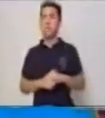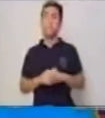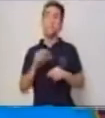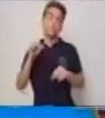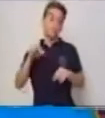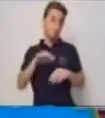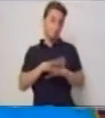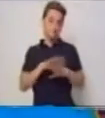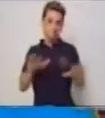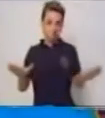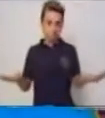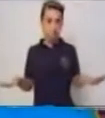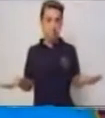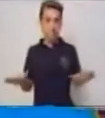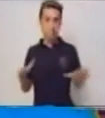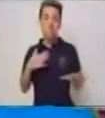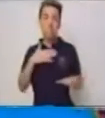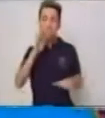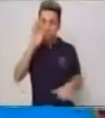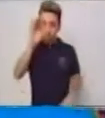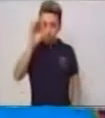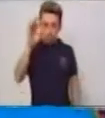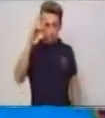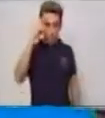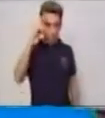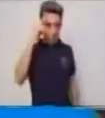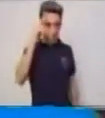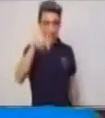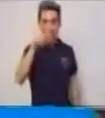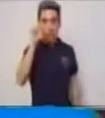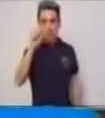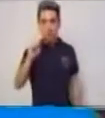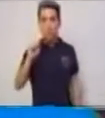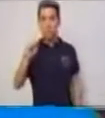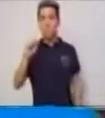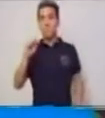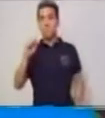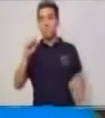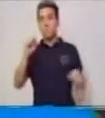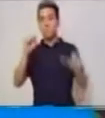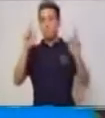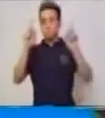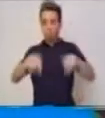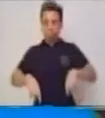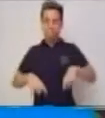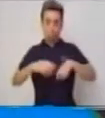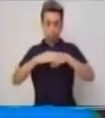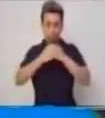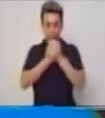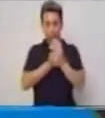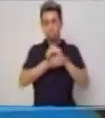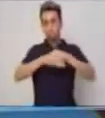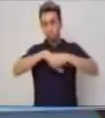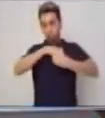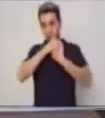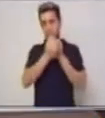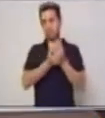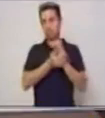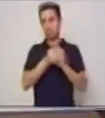terminar, les recuerdo que deben lavarse las manos, permanecer en su